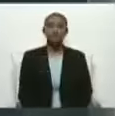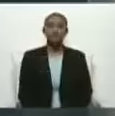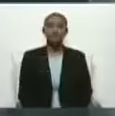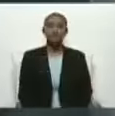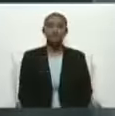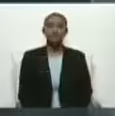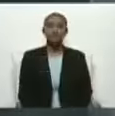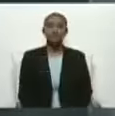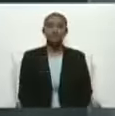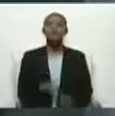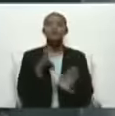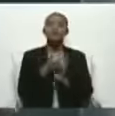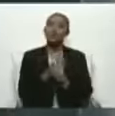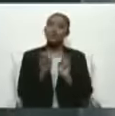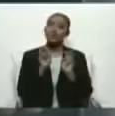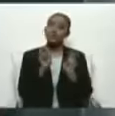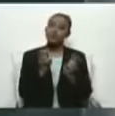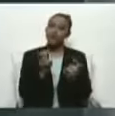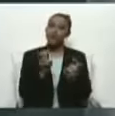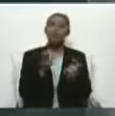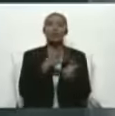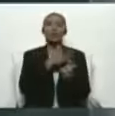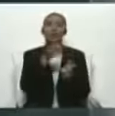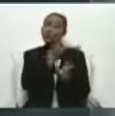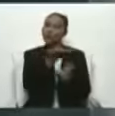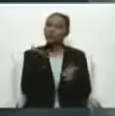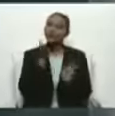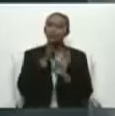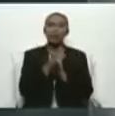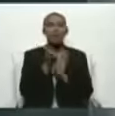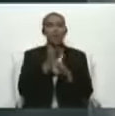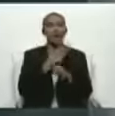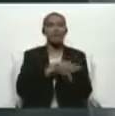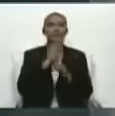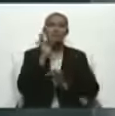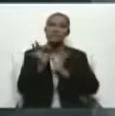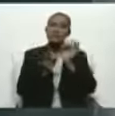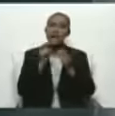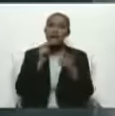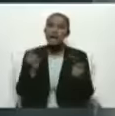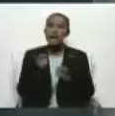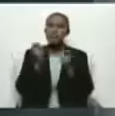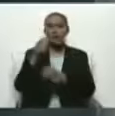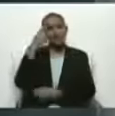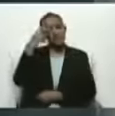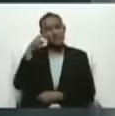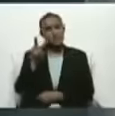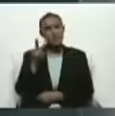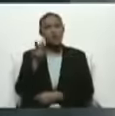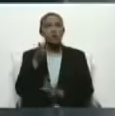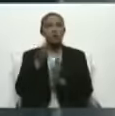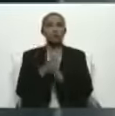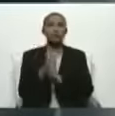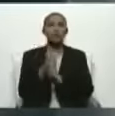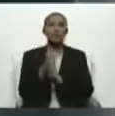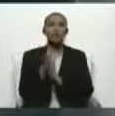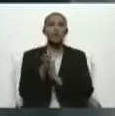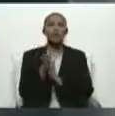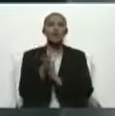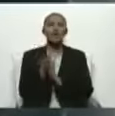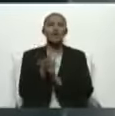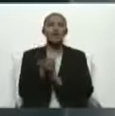Volver un poco sobre el tema de lo que usted desglosaba de la campaña de México. En el caso venezolano, ¿han encontrado pistas